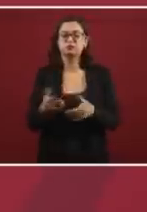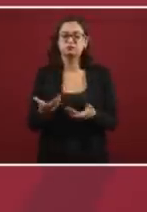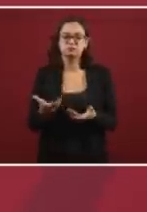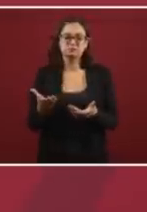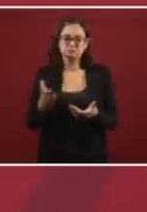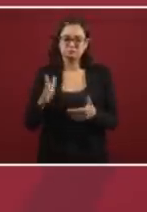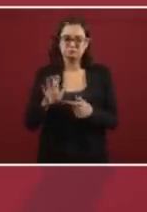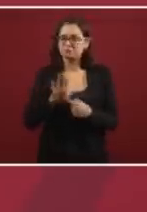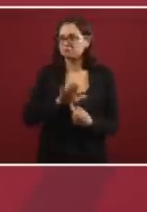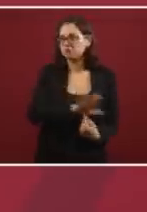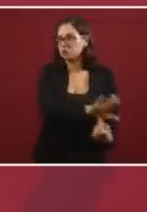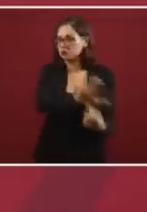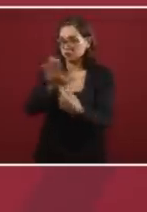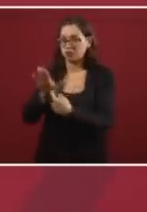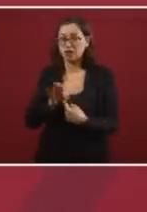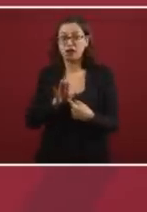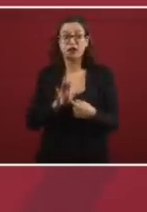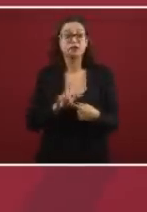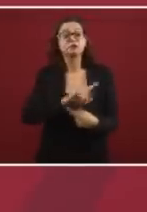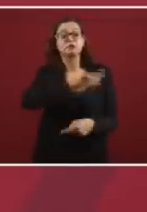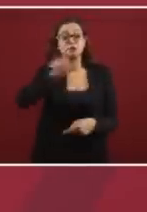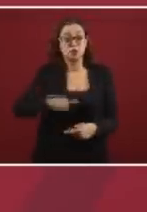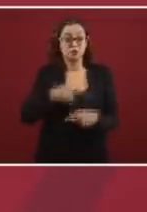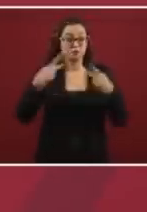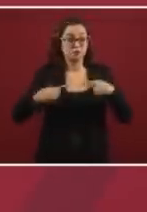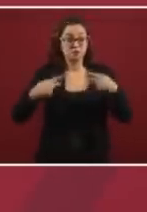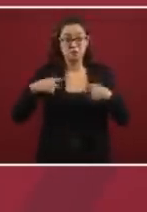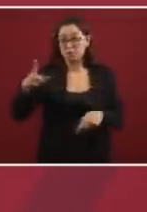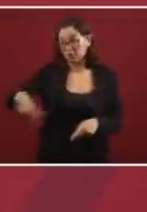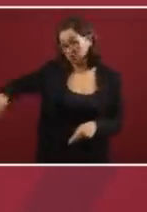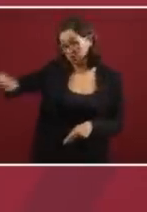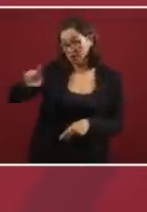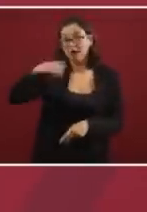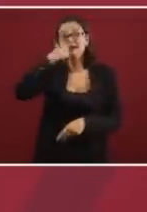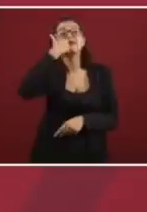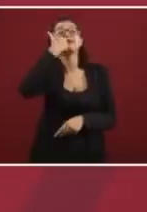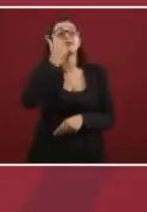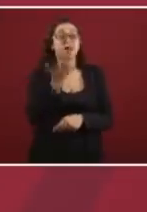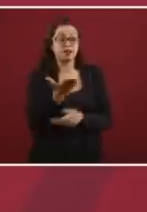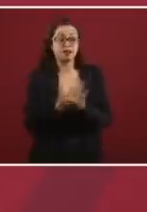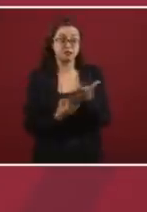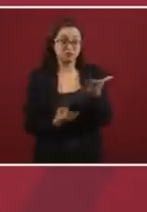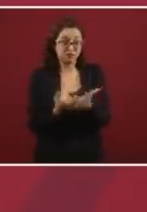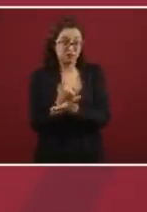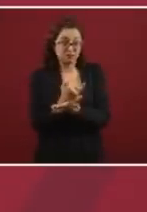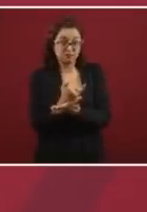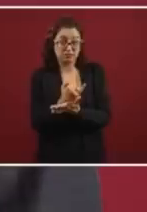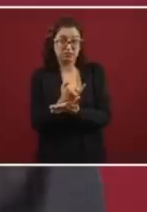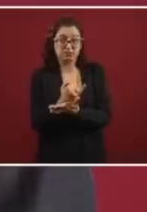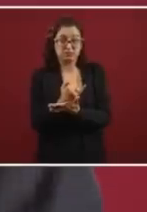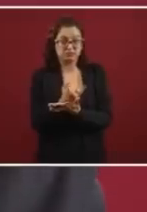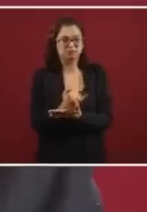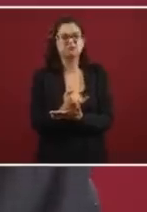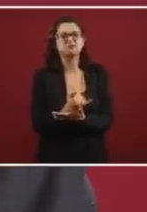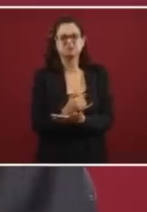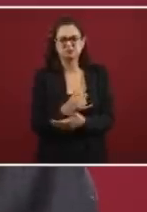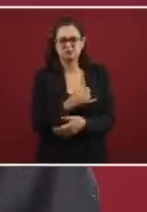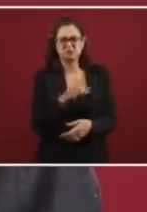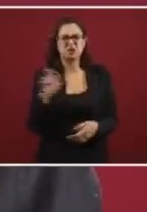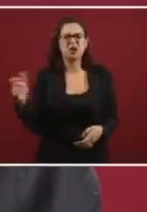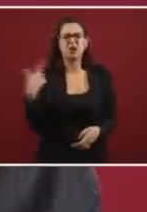y que si la gente decidía que si se les